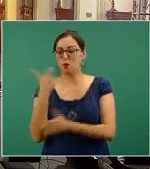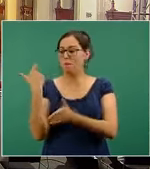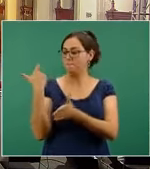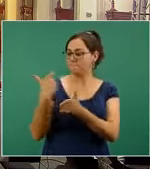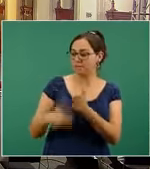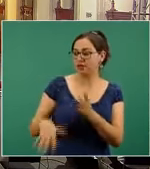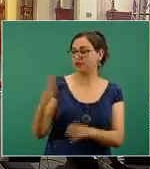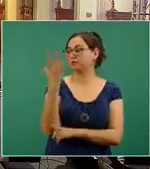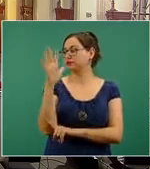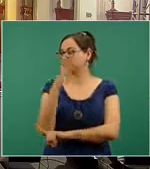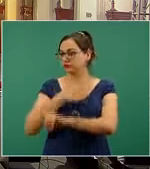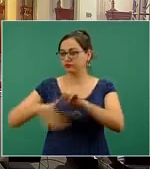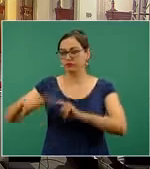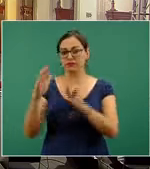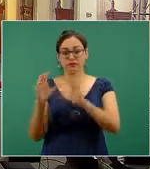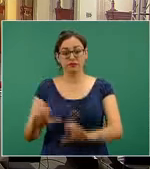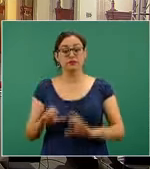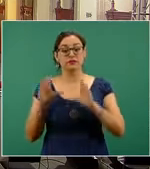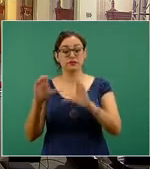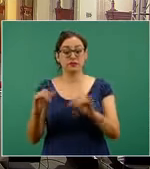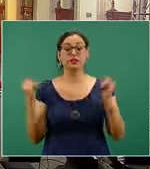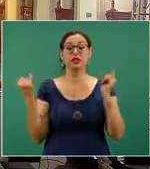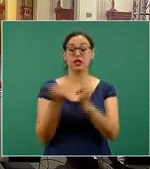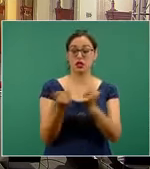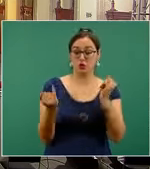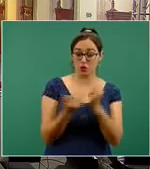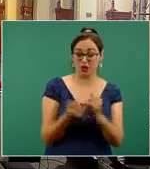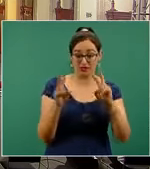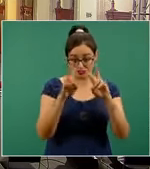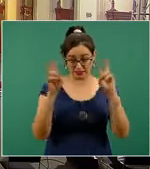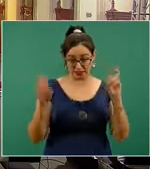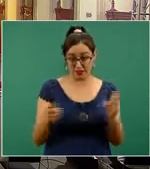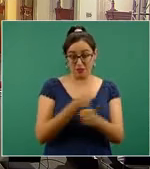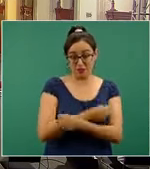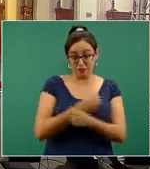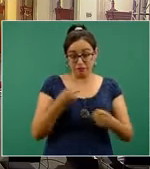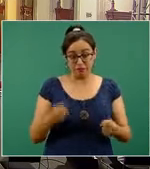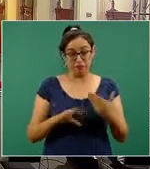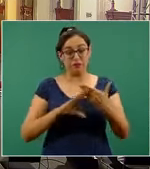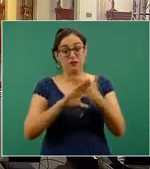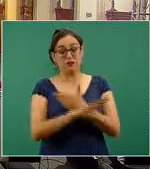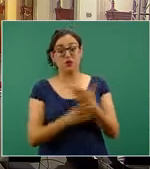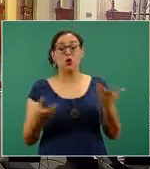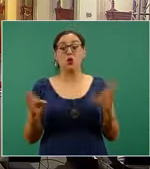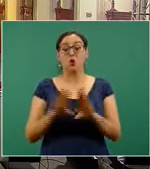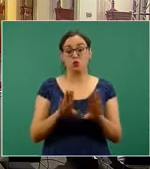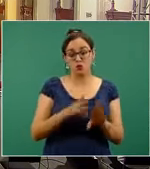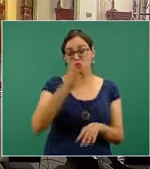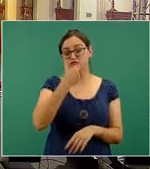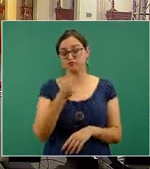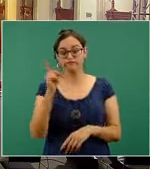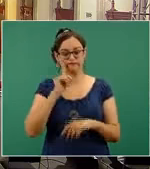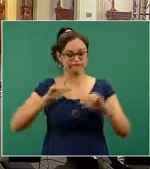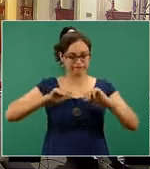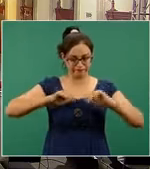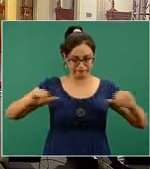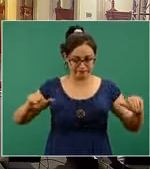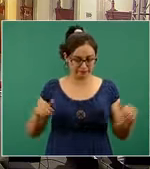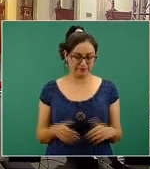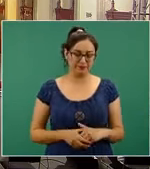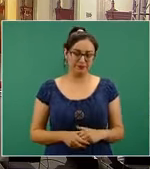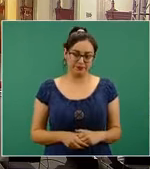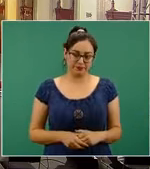sesgos de peso con una perspectiva de género, que eso es muy importante y también se lo debemos mucho al país. La siguiente, por favor.